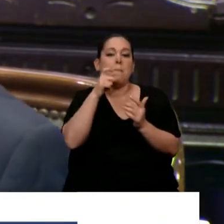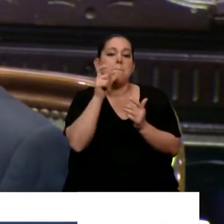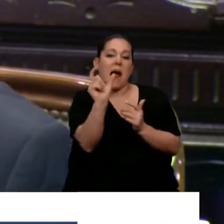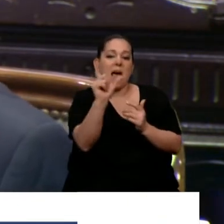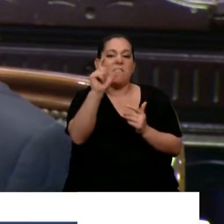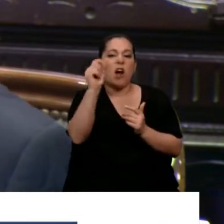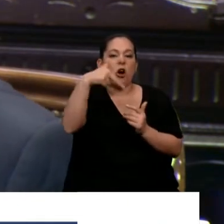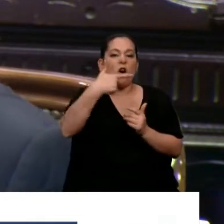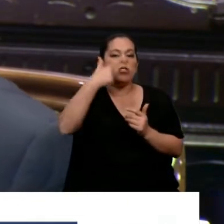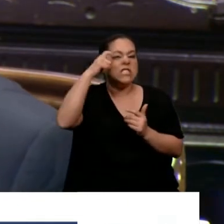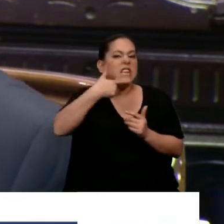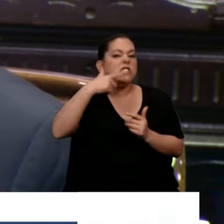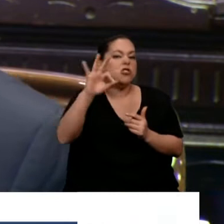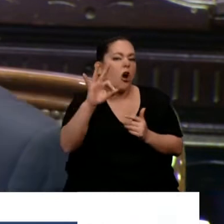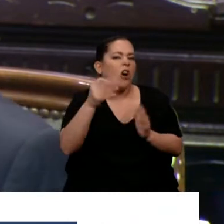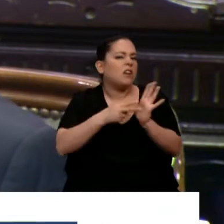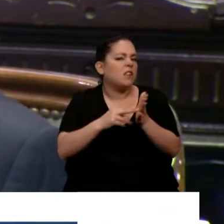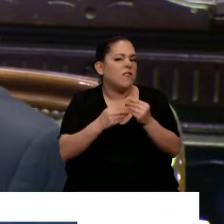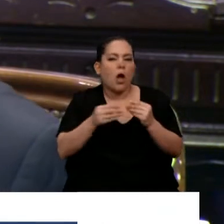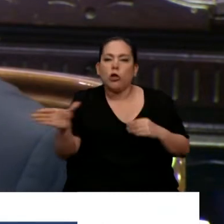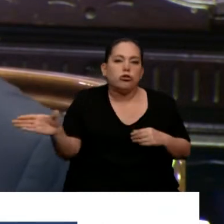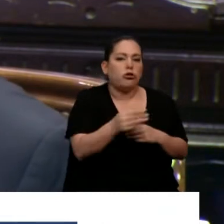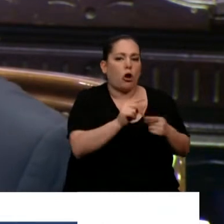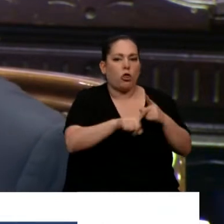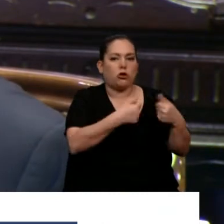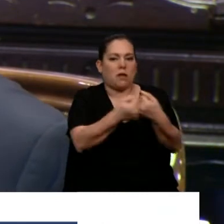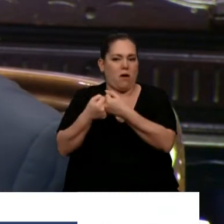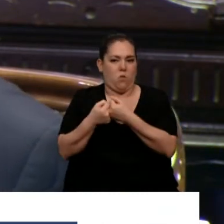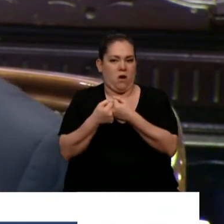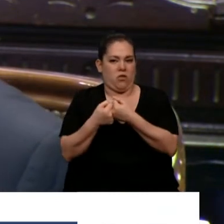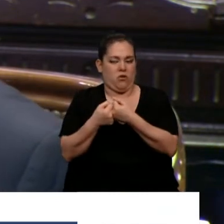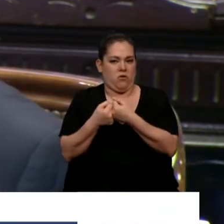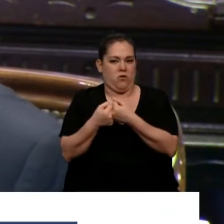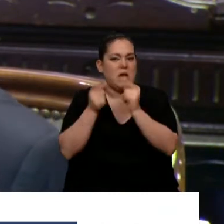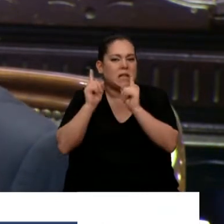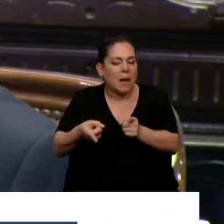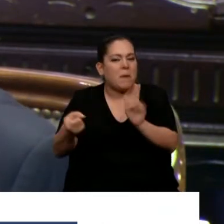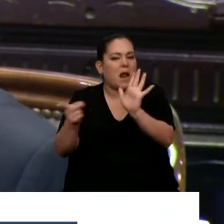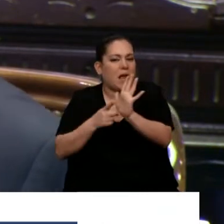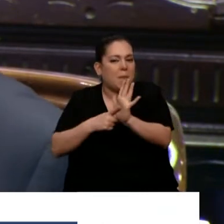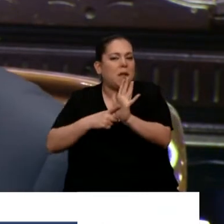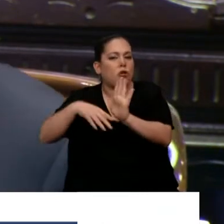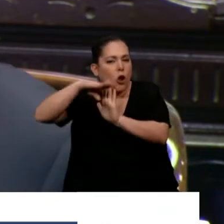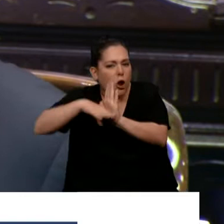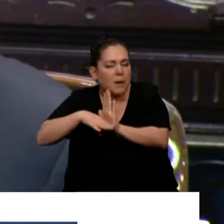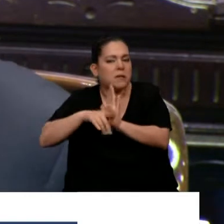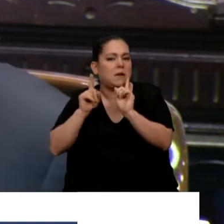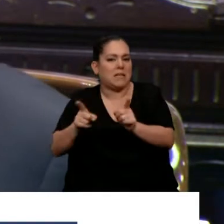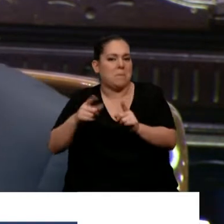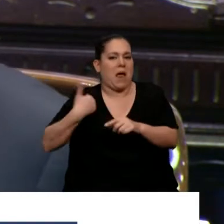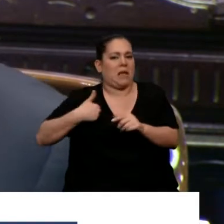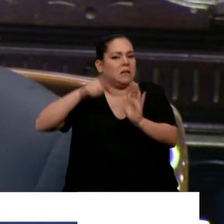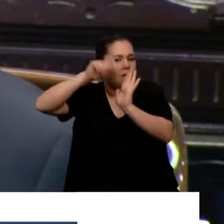por acuerdo de absolutamente todos, o todos los instrumentos jurídicos, normativos, incluso los que ha firmado la Argentina en el plano